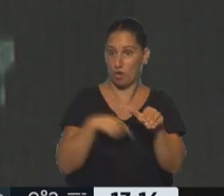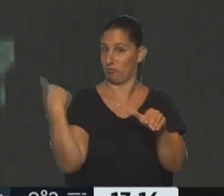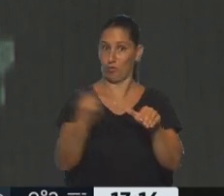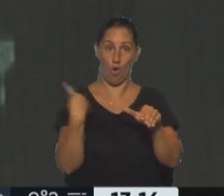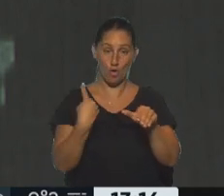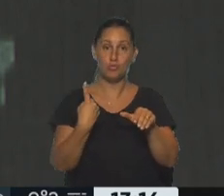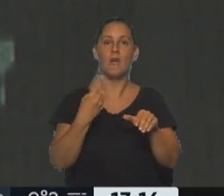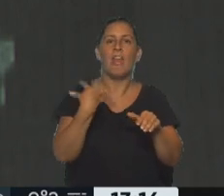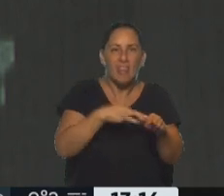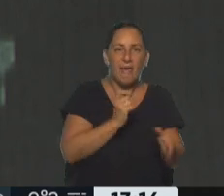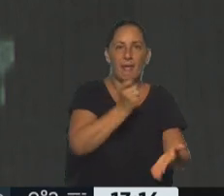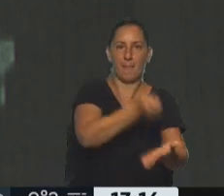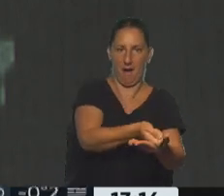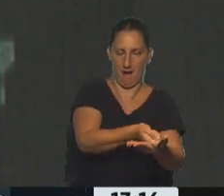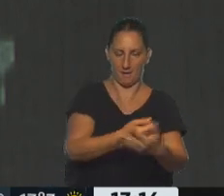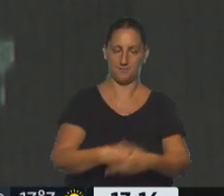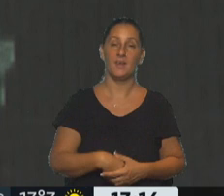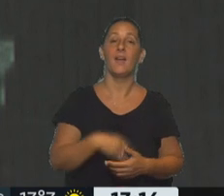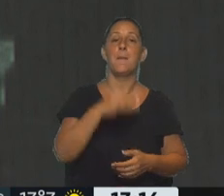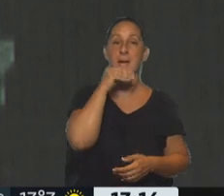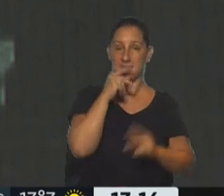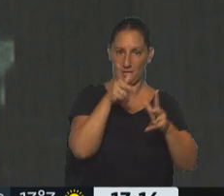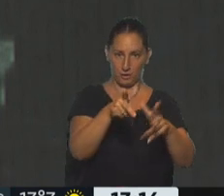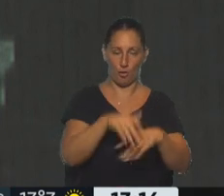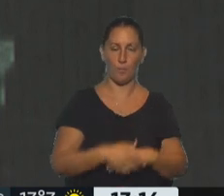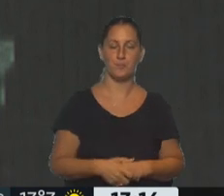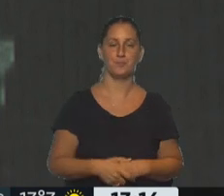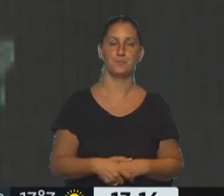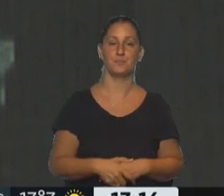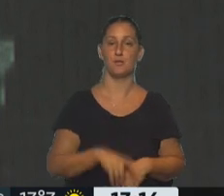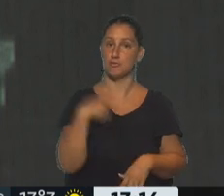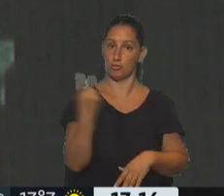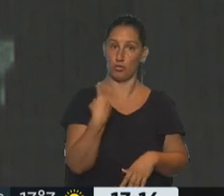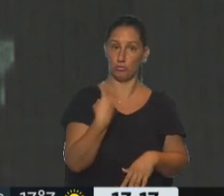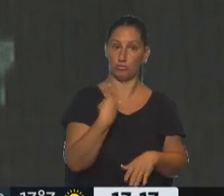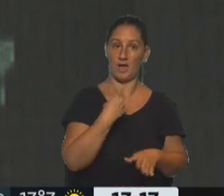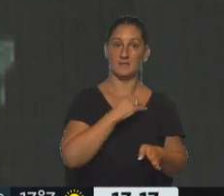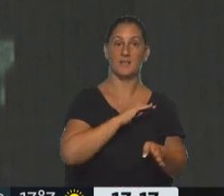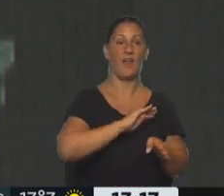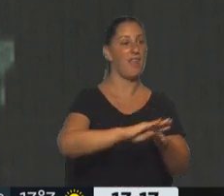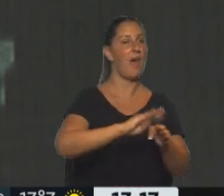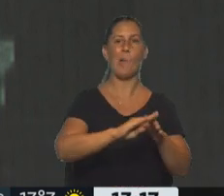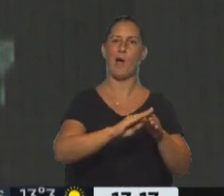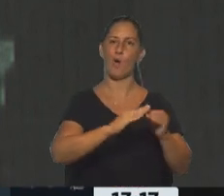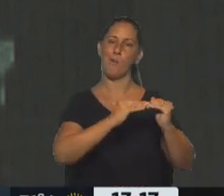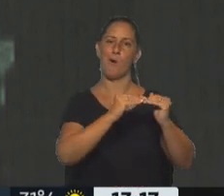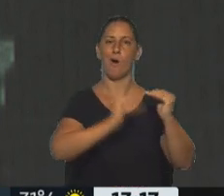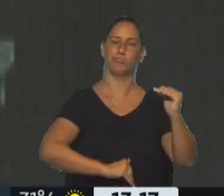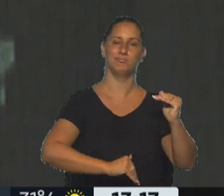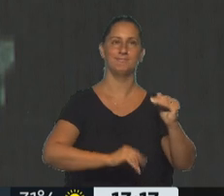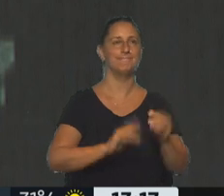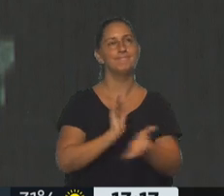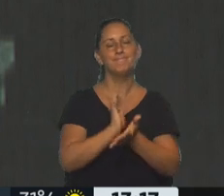todos nosotros tiene que pagar tiene que honrar le dijo miren nosotros a las deudas no las difonteamos no